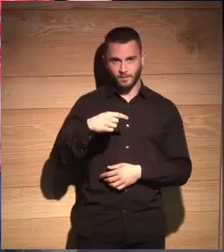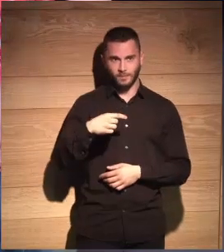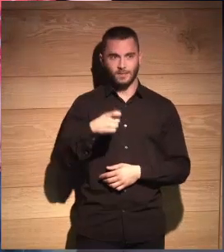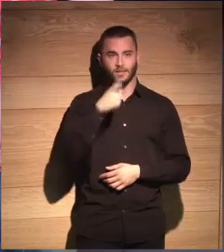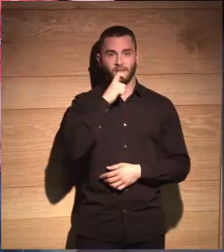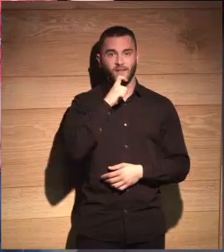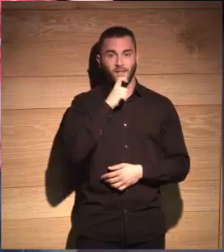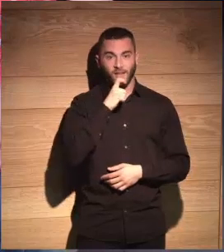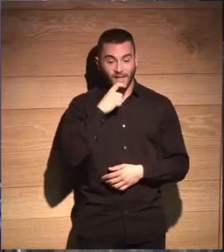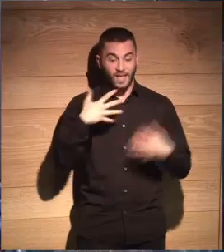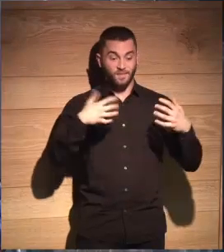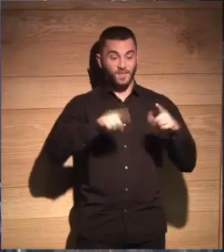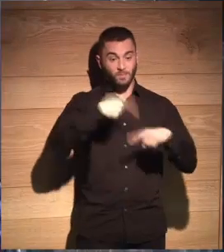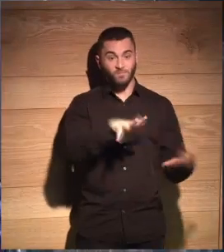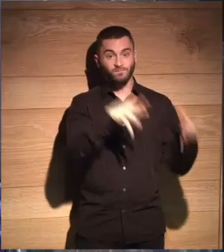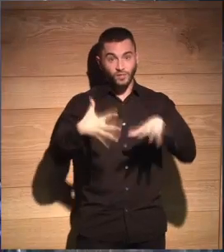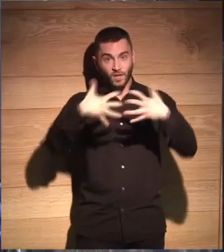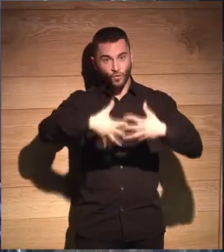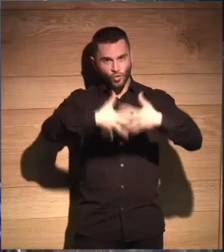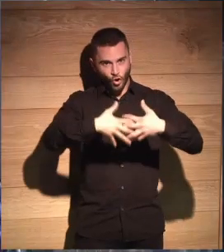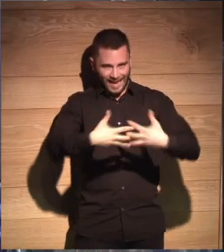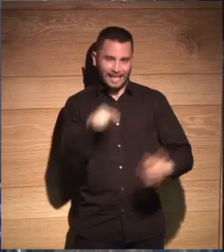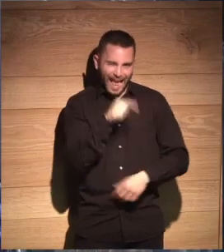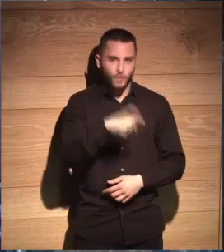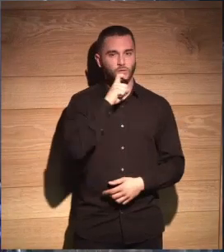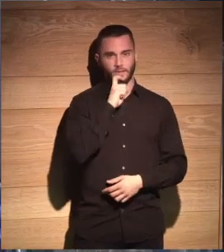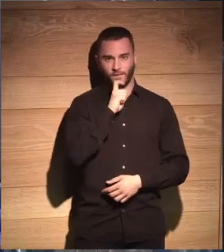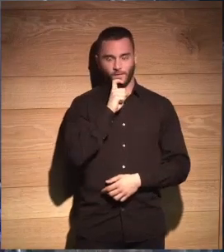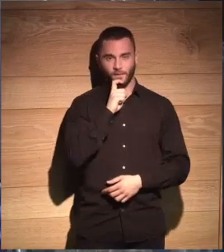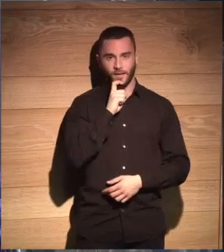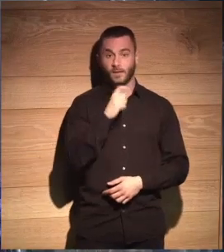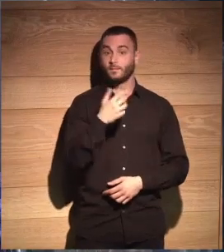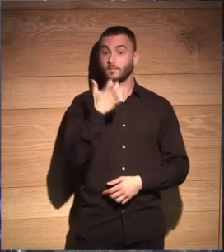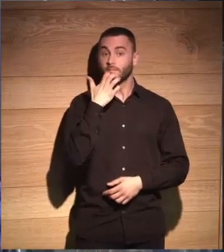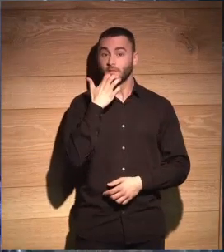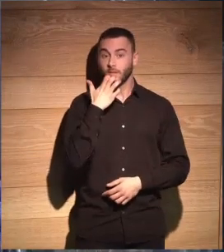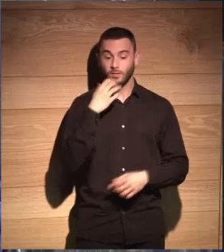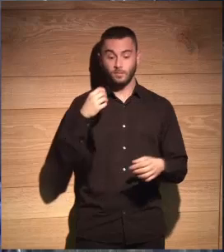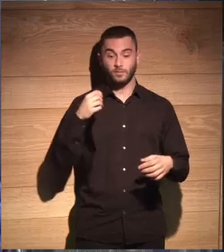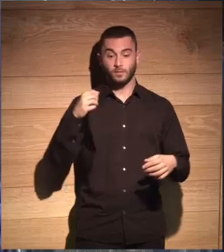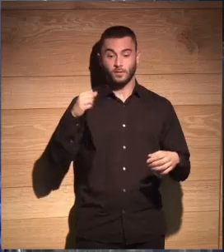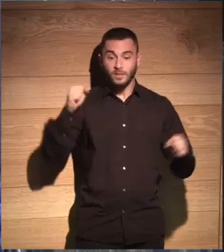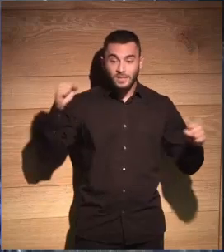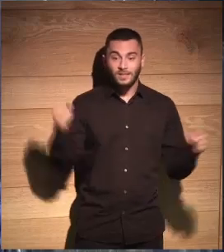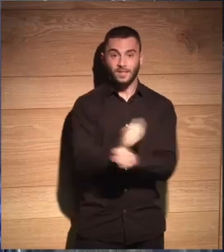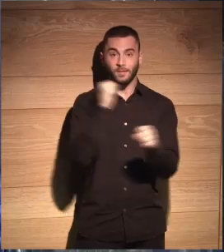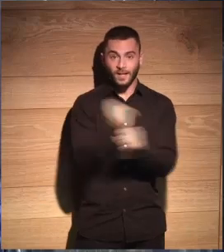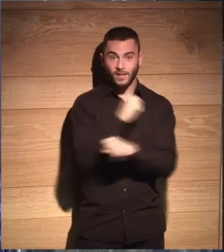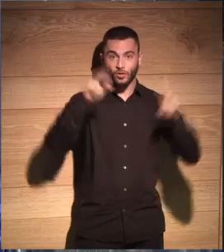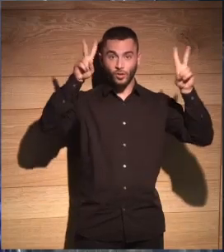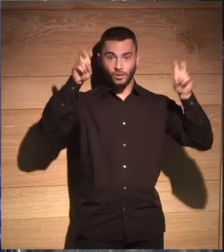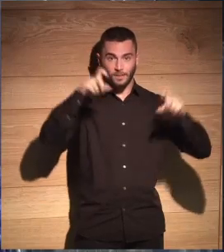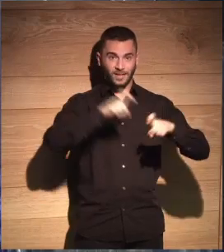es que eso funcione, ¿no? Pero lo que tienes ganado cuando estás trabajando en género negro es que,